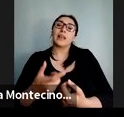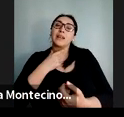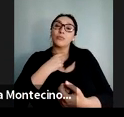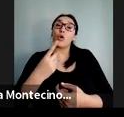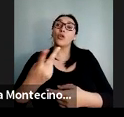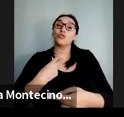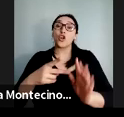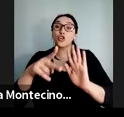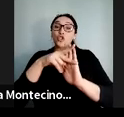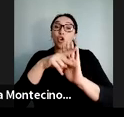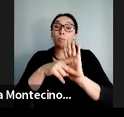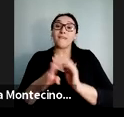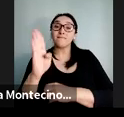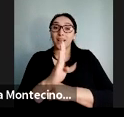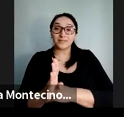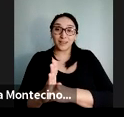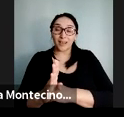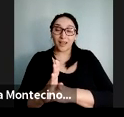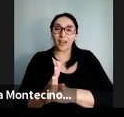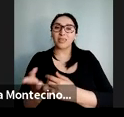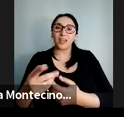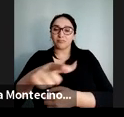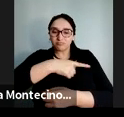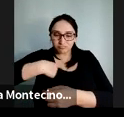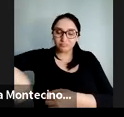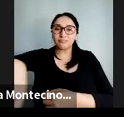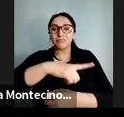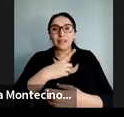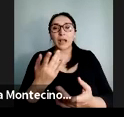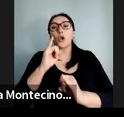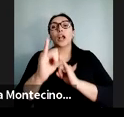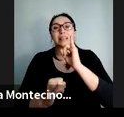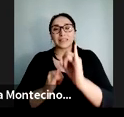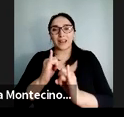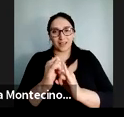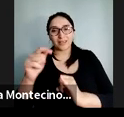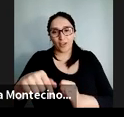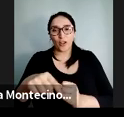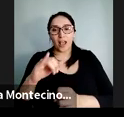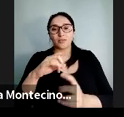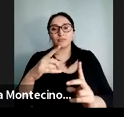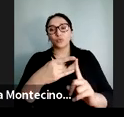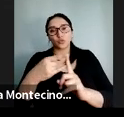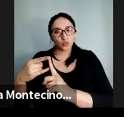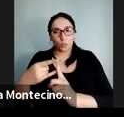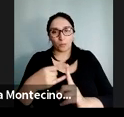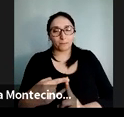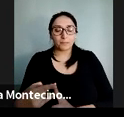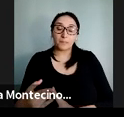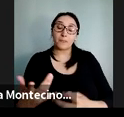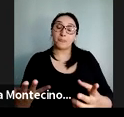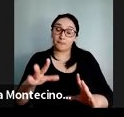unas normas básicas de habitar, ¿cierto?, Internet en estos momentos. Dentro de